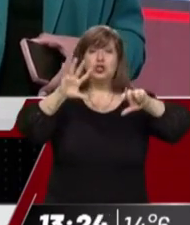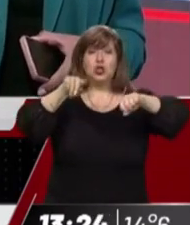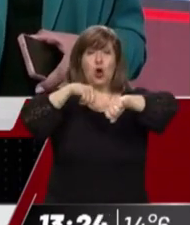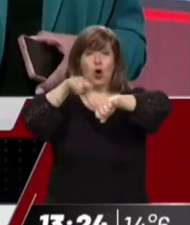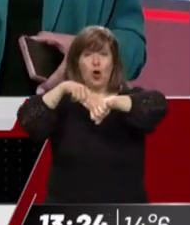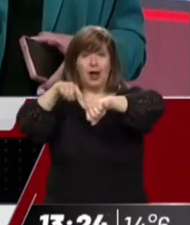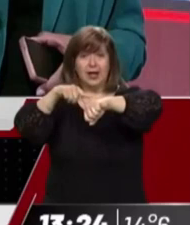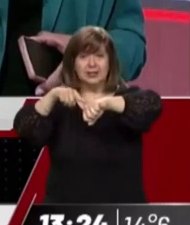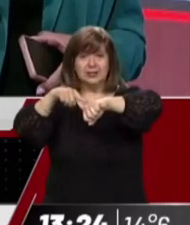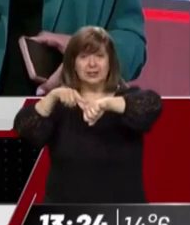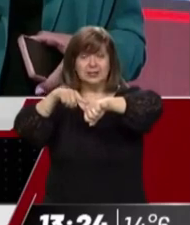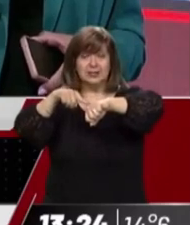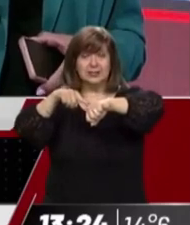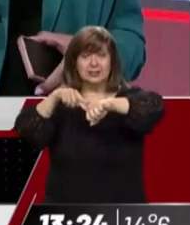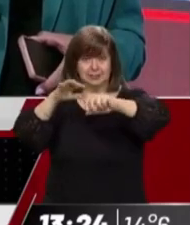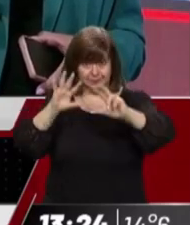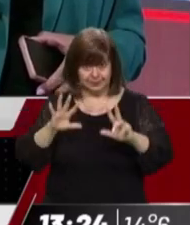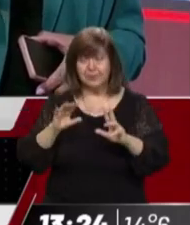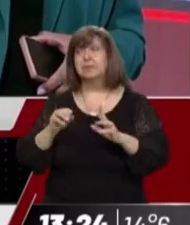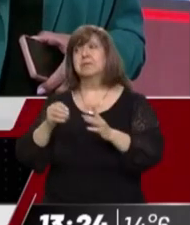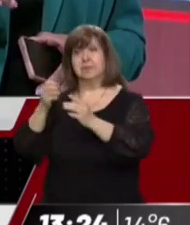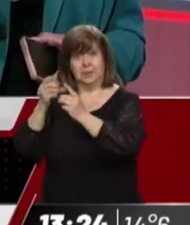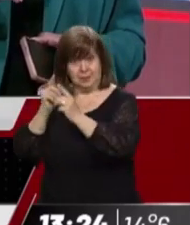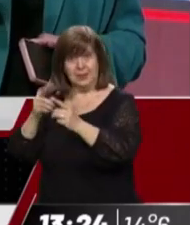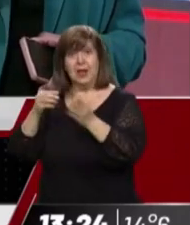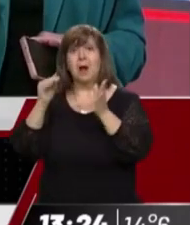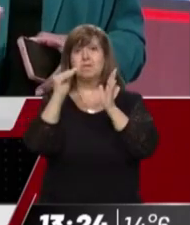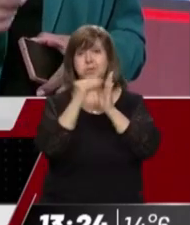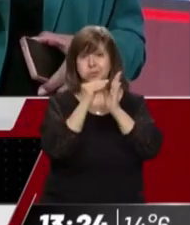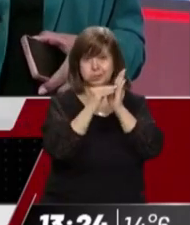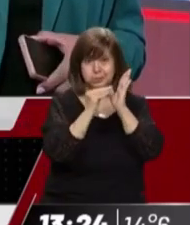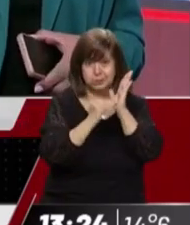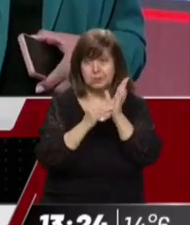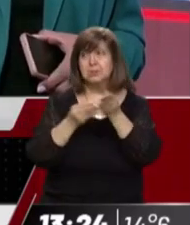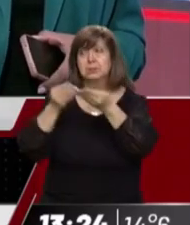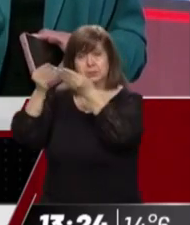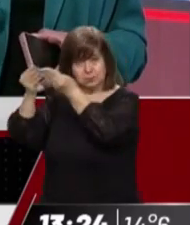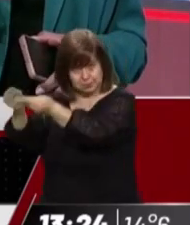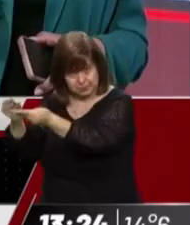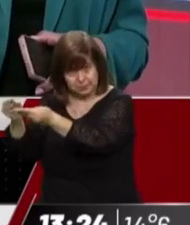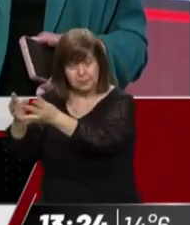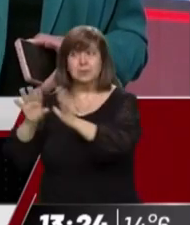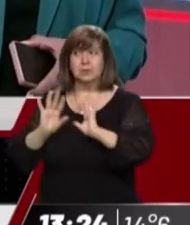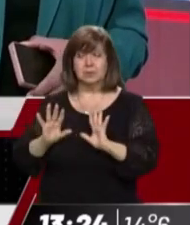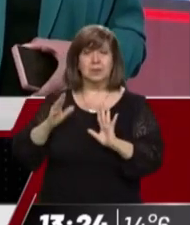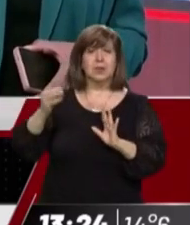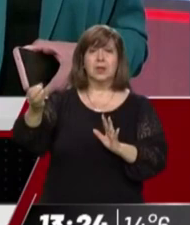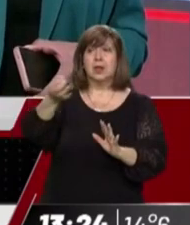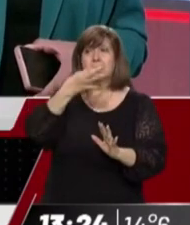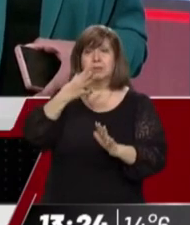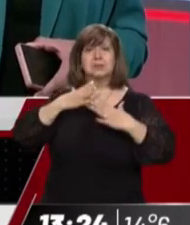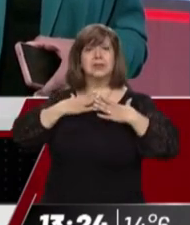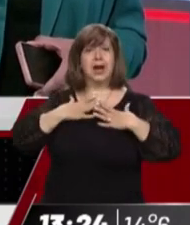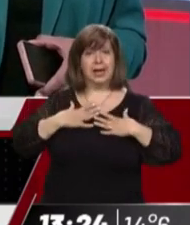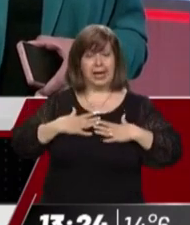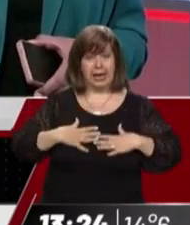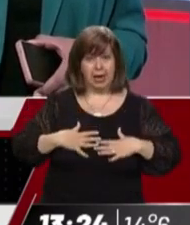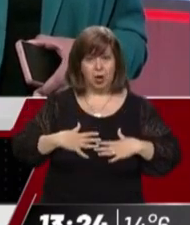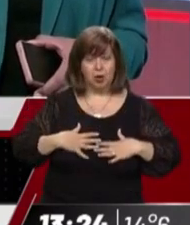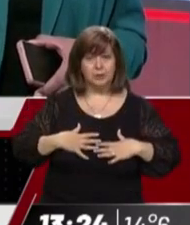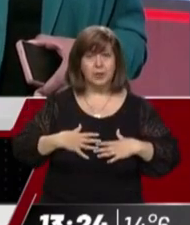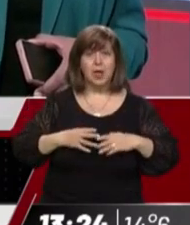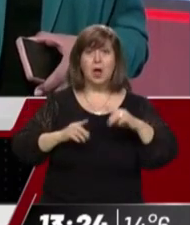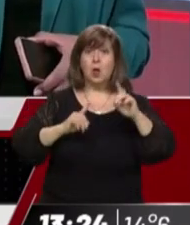modelo. Entonces, también hay que tener en cuenta que los medicamentos son droga y que son medicamentos, digamos, y que tienen que